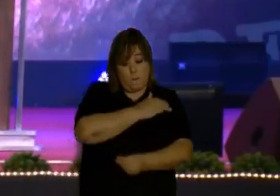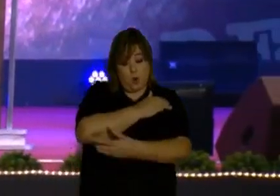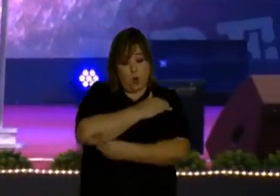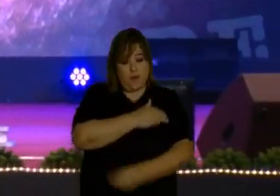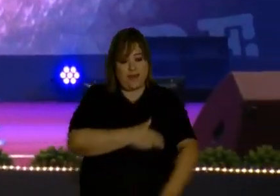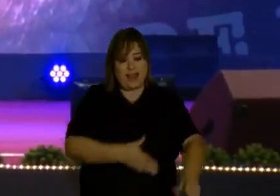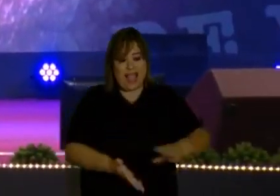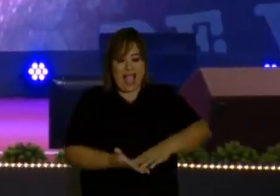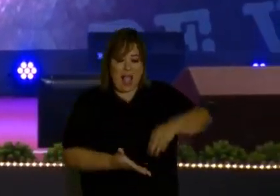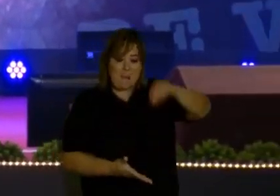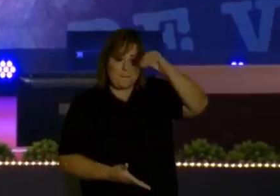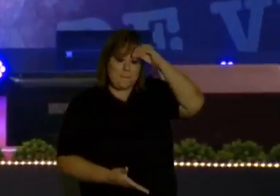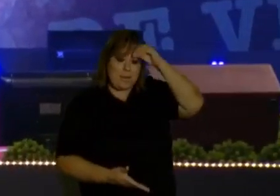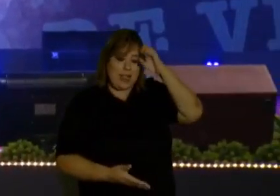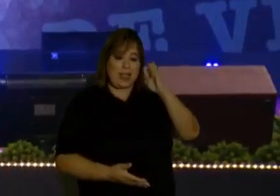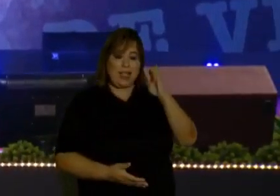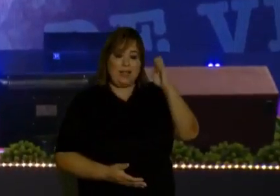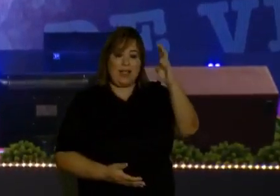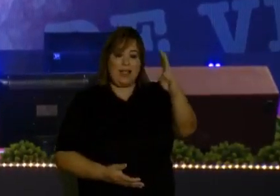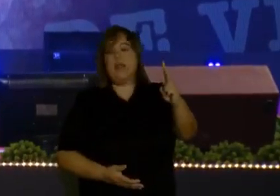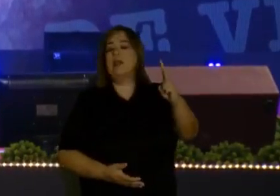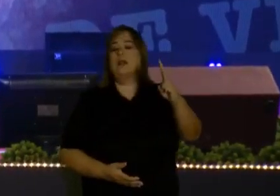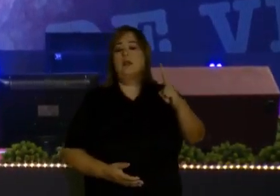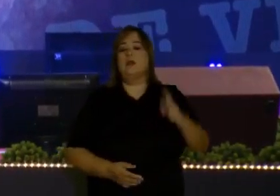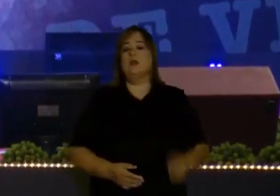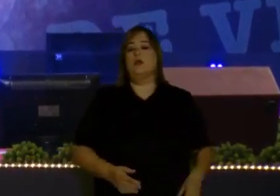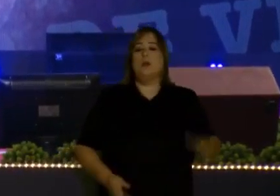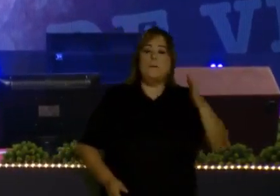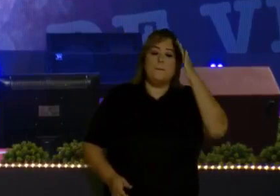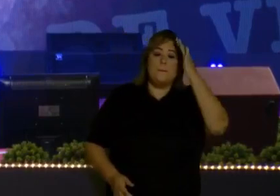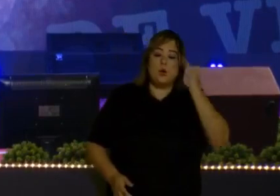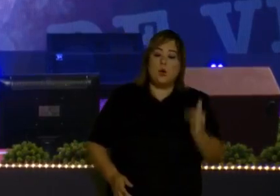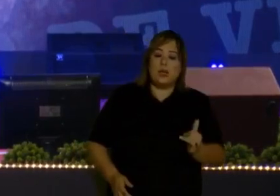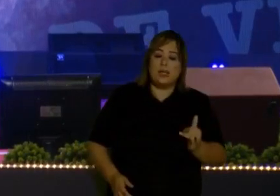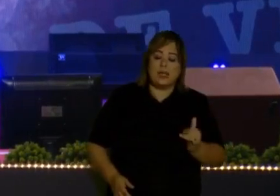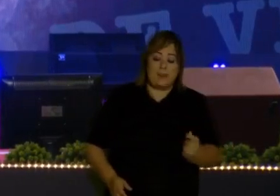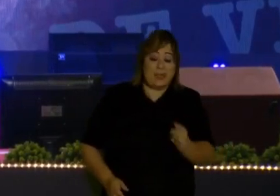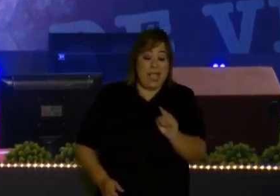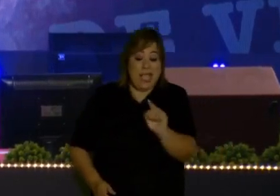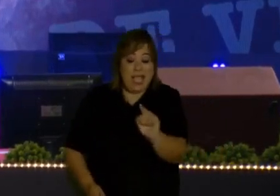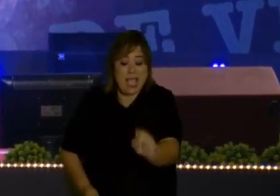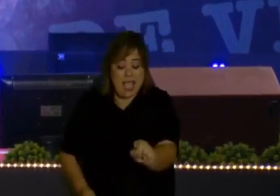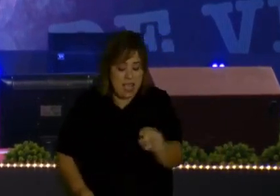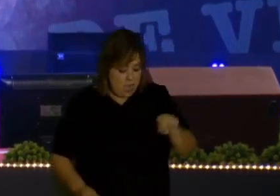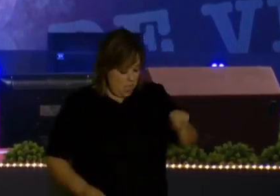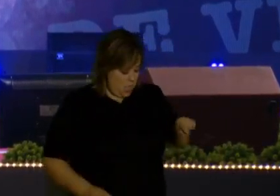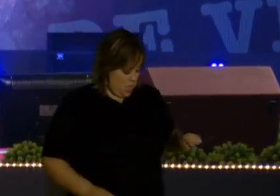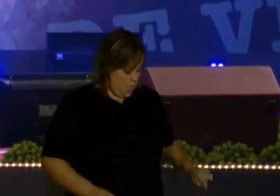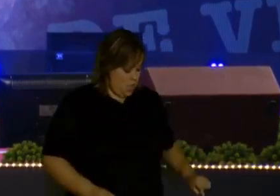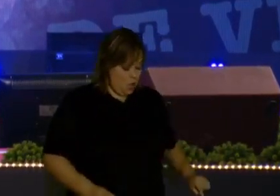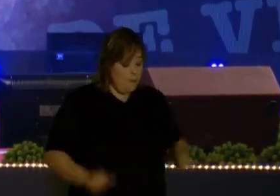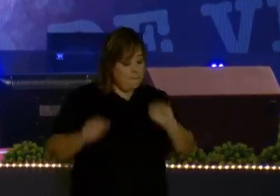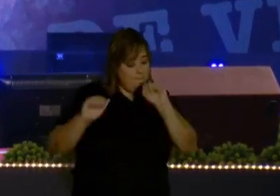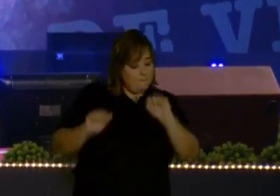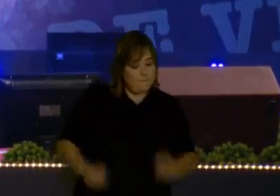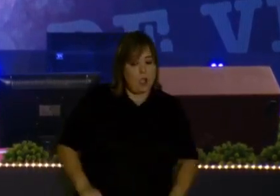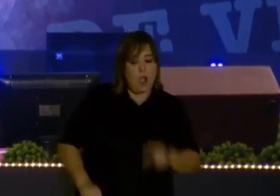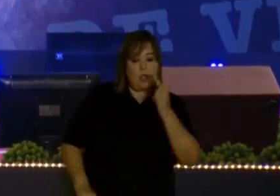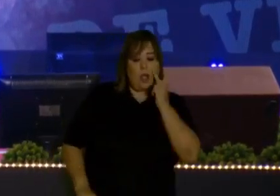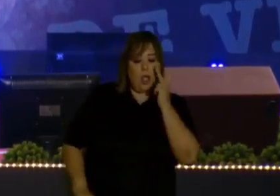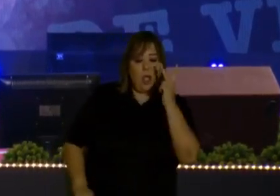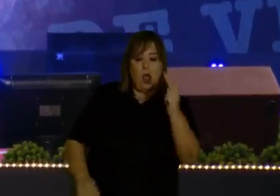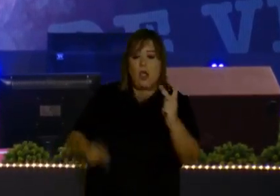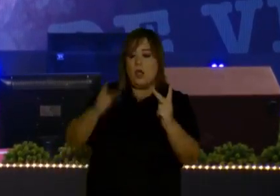evangelio, el poder de Dios se está manifestando, por lo que tú y yo hacemos tiene que verse, tiene que verse. El Señor dijo,